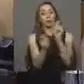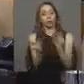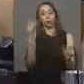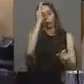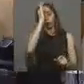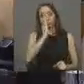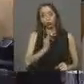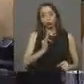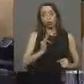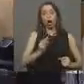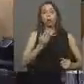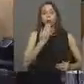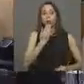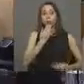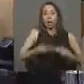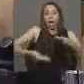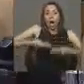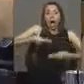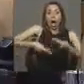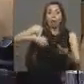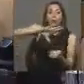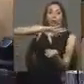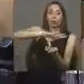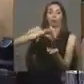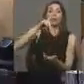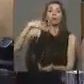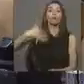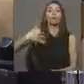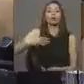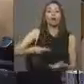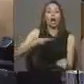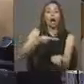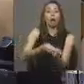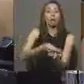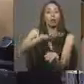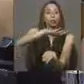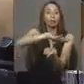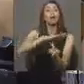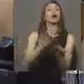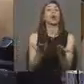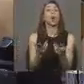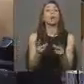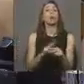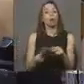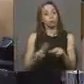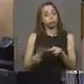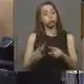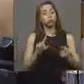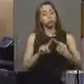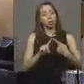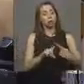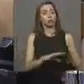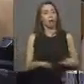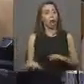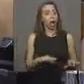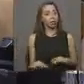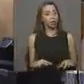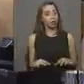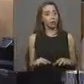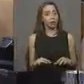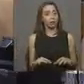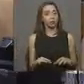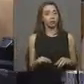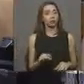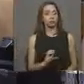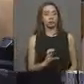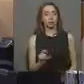país. Y creemos que una forma importante de aportar a la Nación es participar activamente a través del